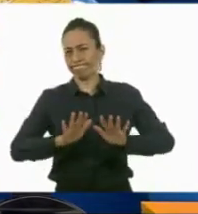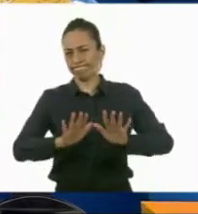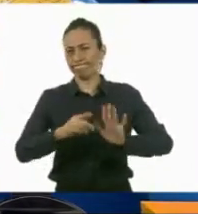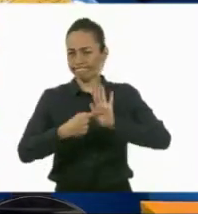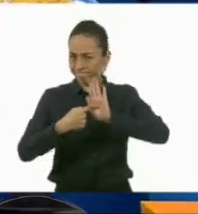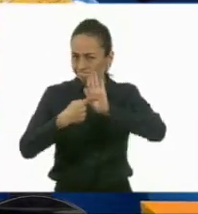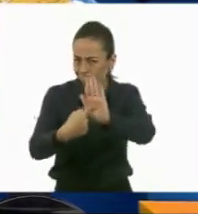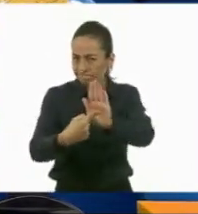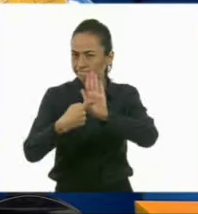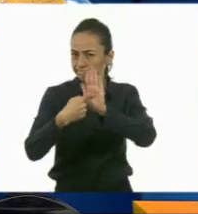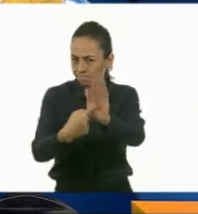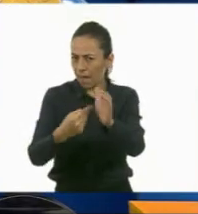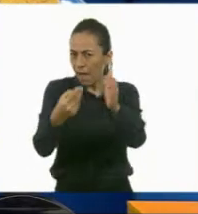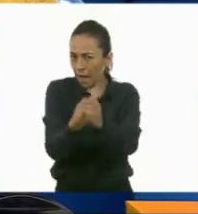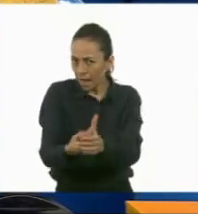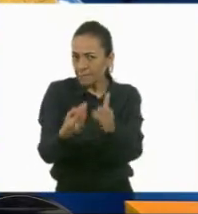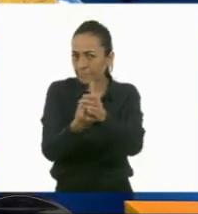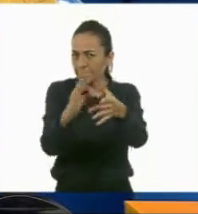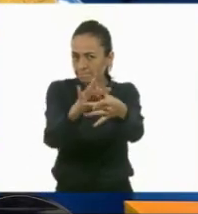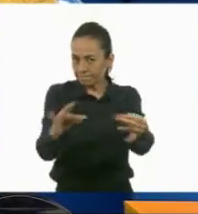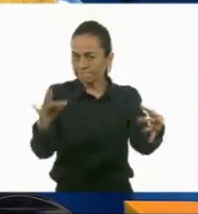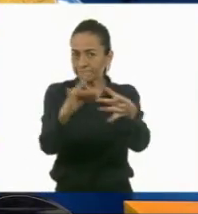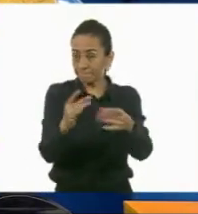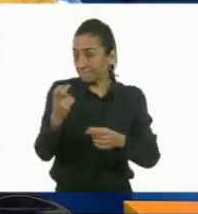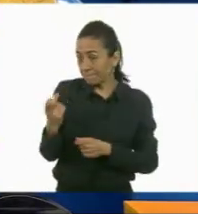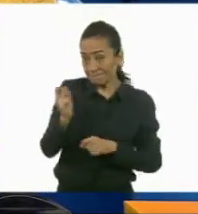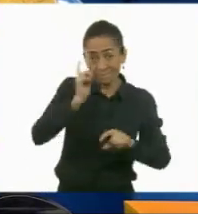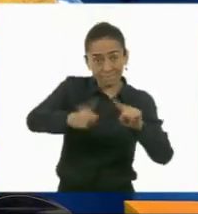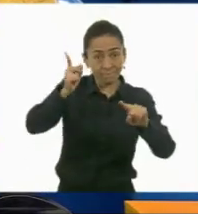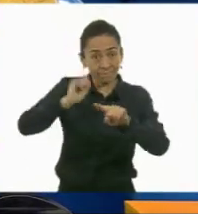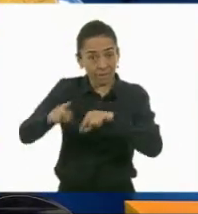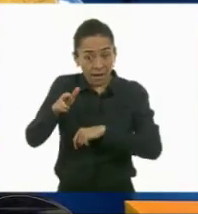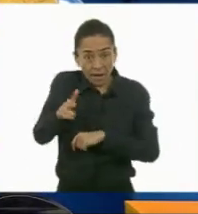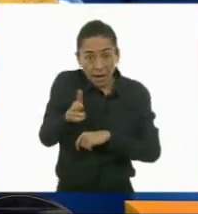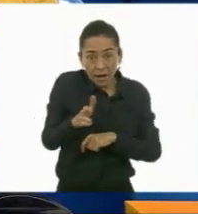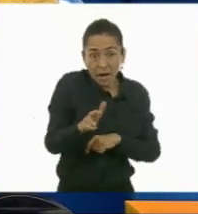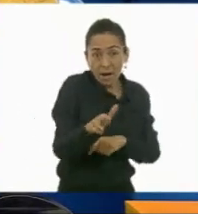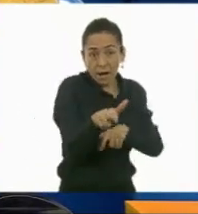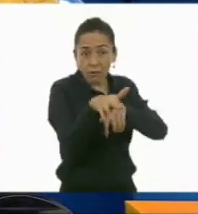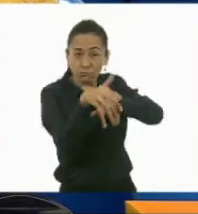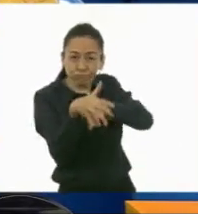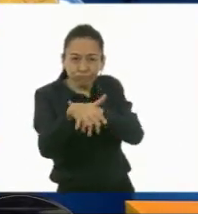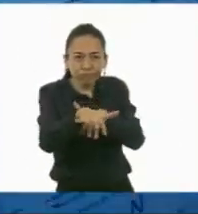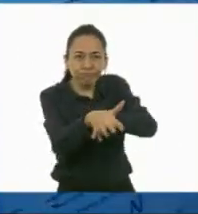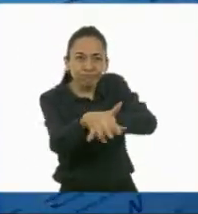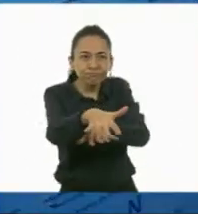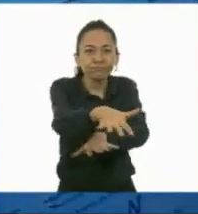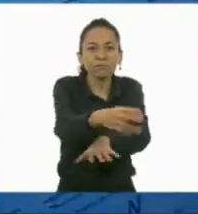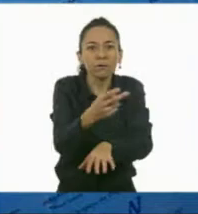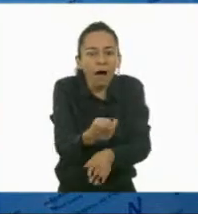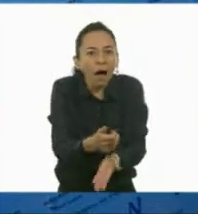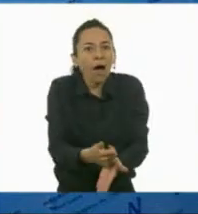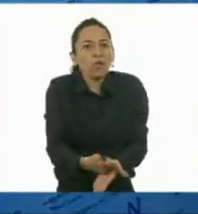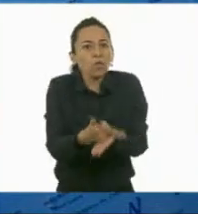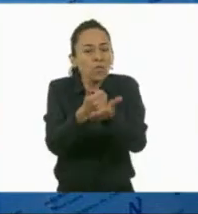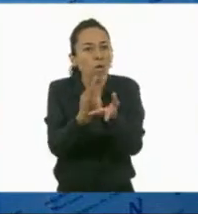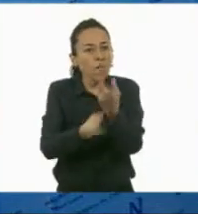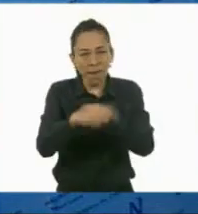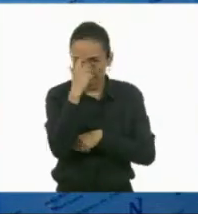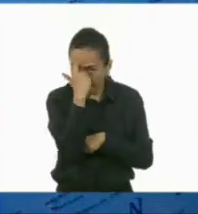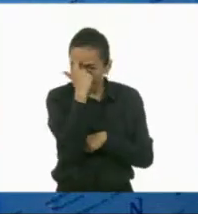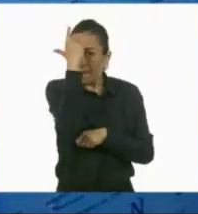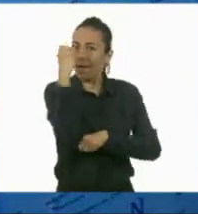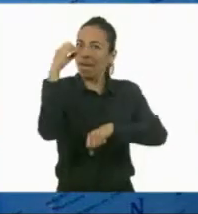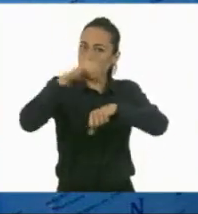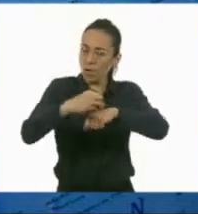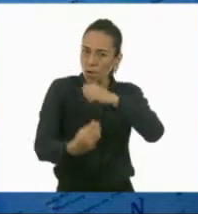cómo estos ríos permitieron que se hicieran inventos, que se crearan religiones,